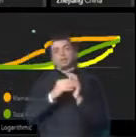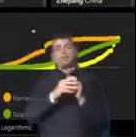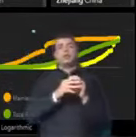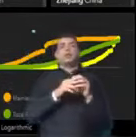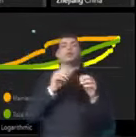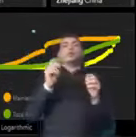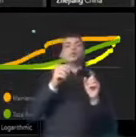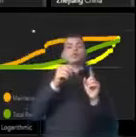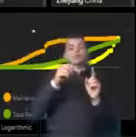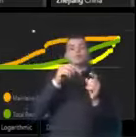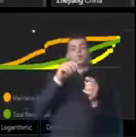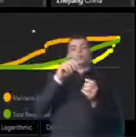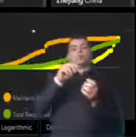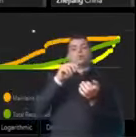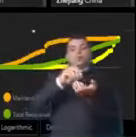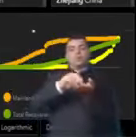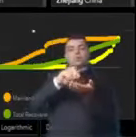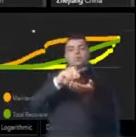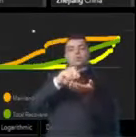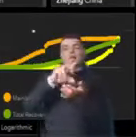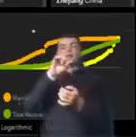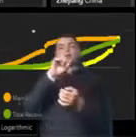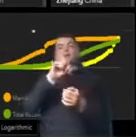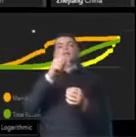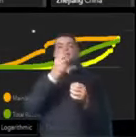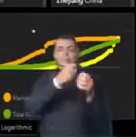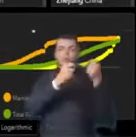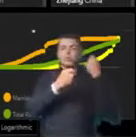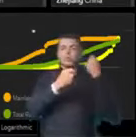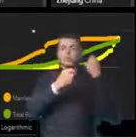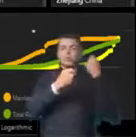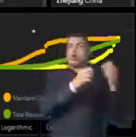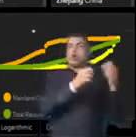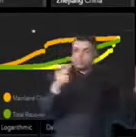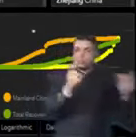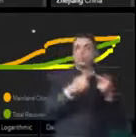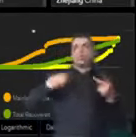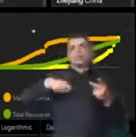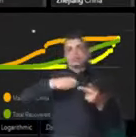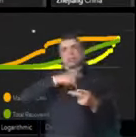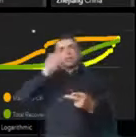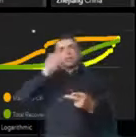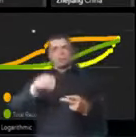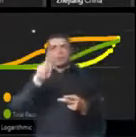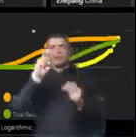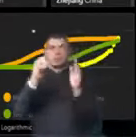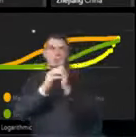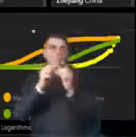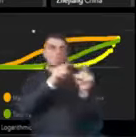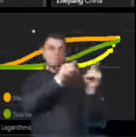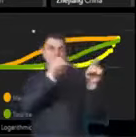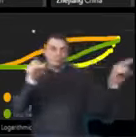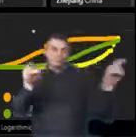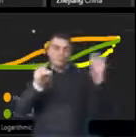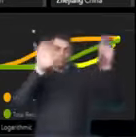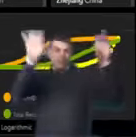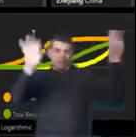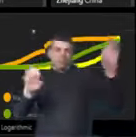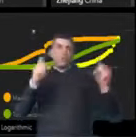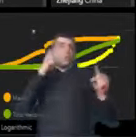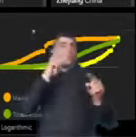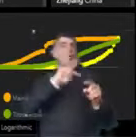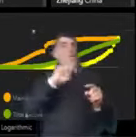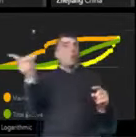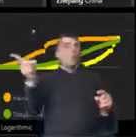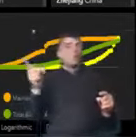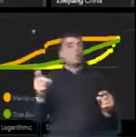Sur con 8.000 y España con 7.000. Ahora, igualmente la mayor cantidad de muertes son muertes en China,